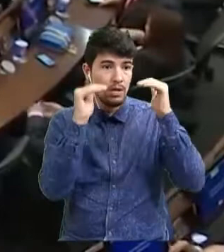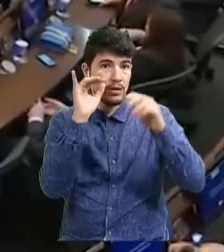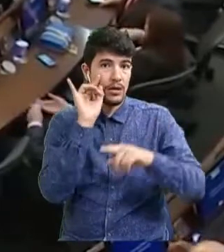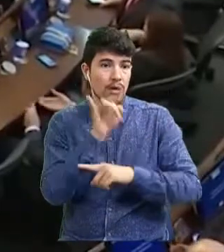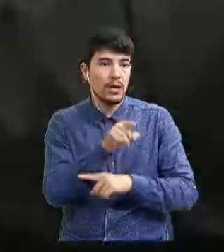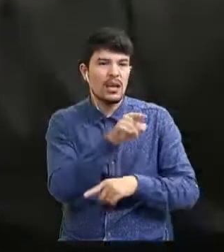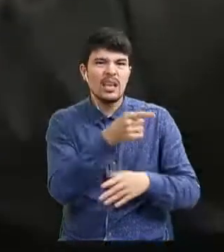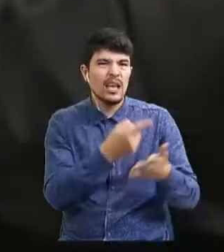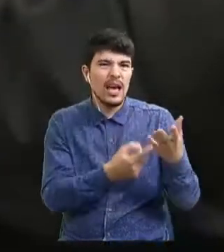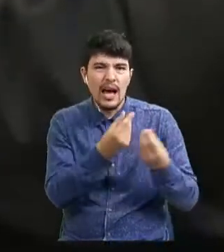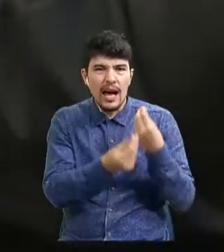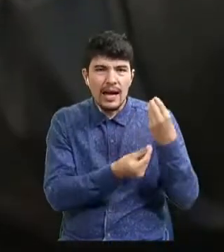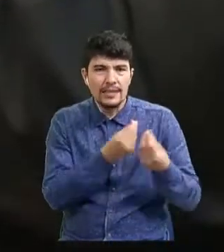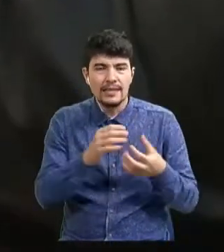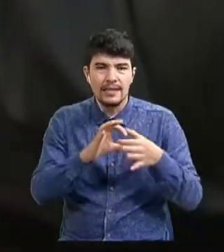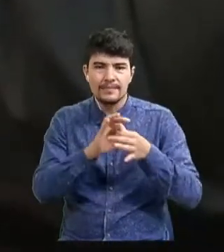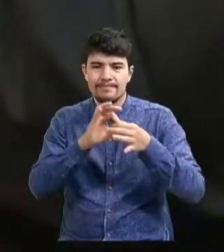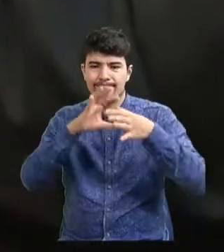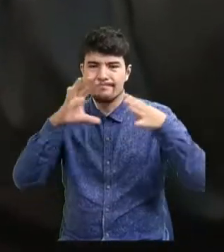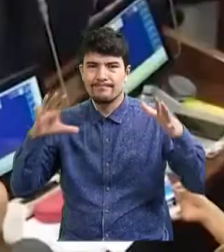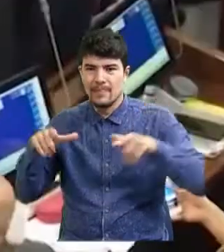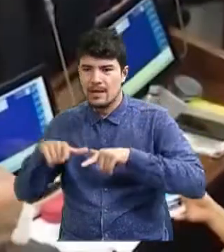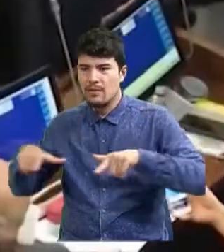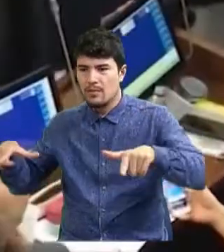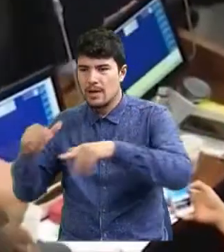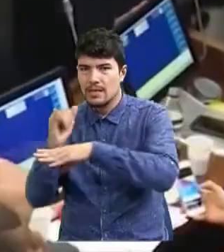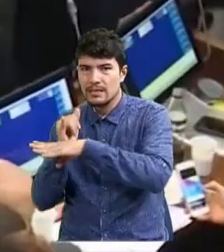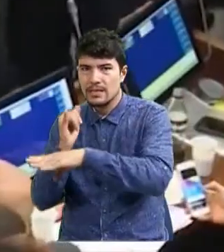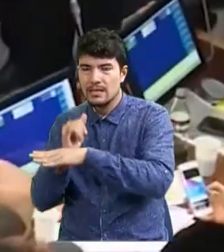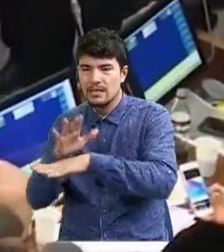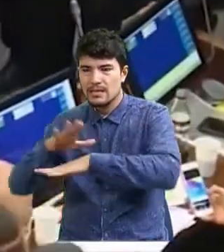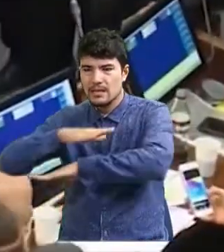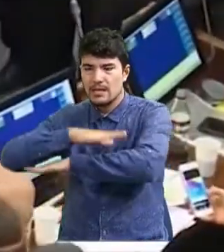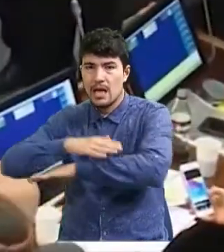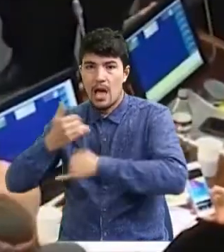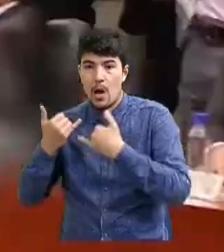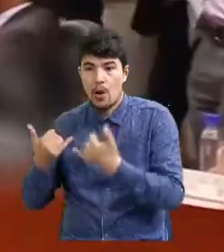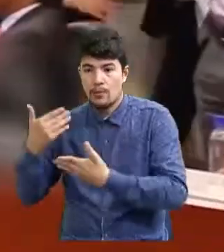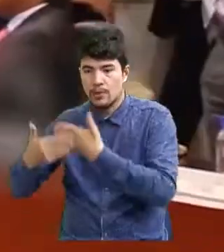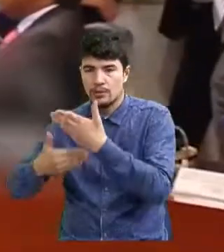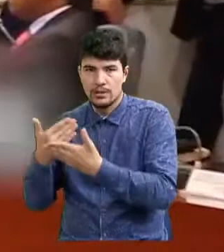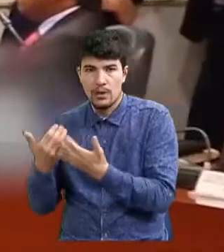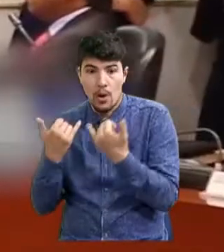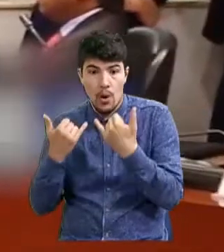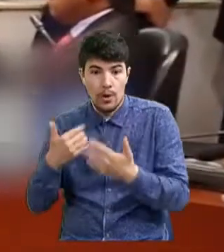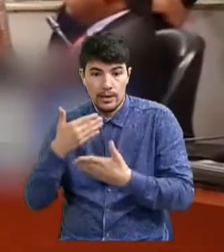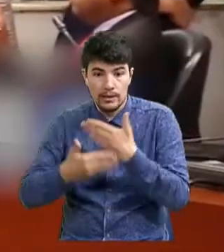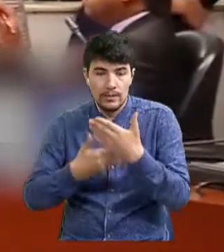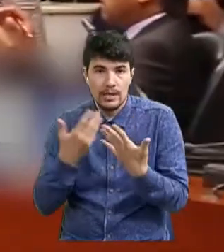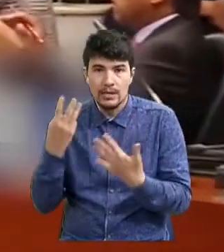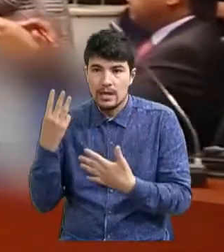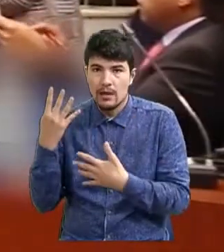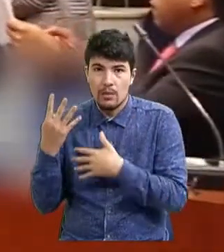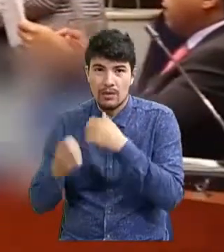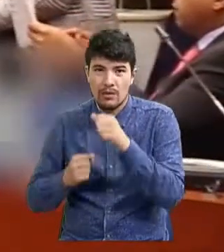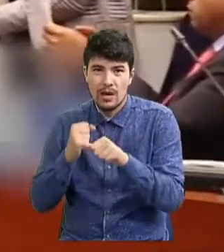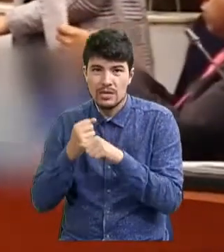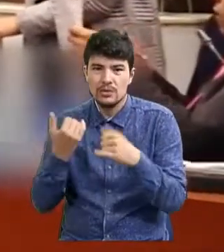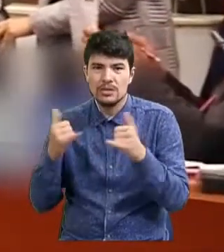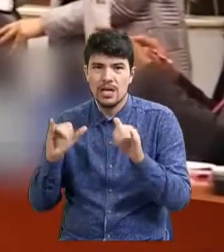fue deslindar la sala disciplinaria que tenía en eso. Y hoy, después de haberse caído hace 3-4 años que se